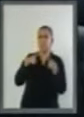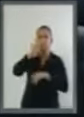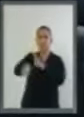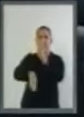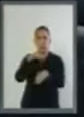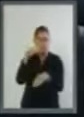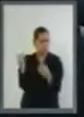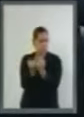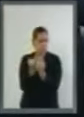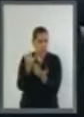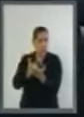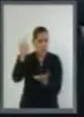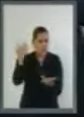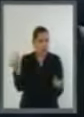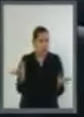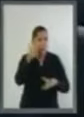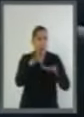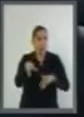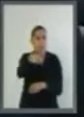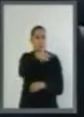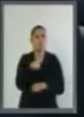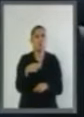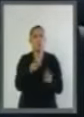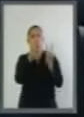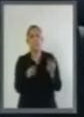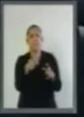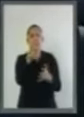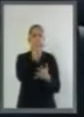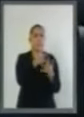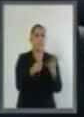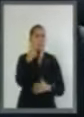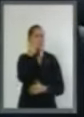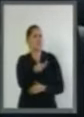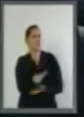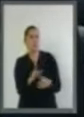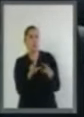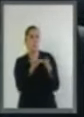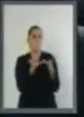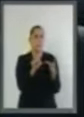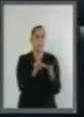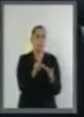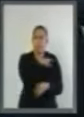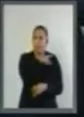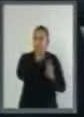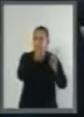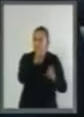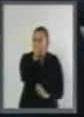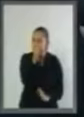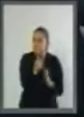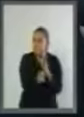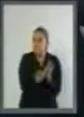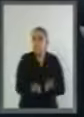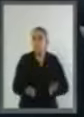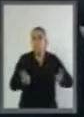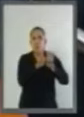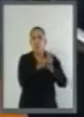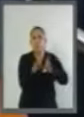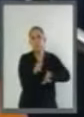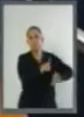temas como estos, no abrir el debate en los temas que importan para tratar de dimensionar los asuntos